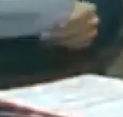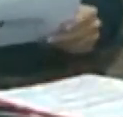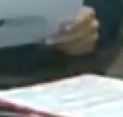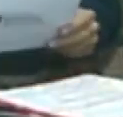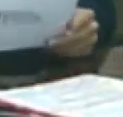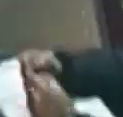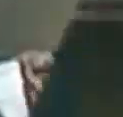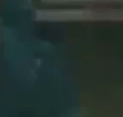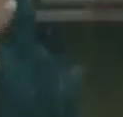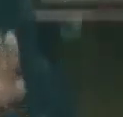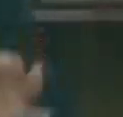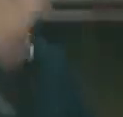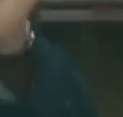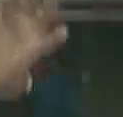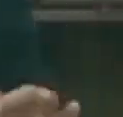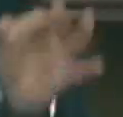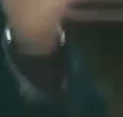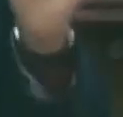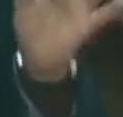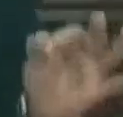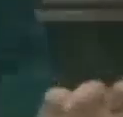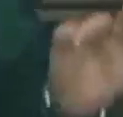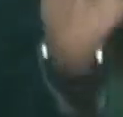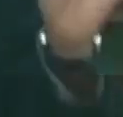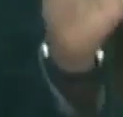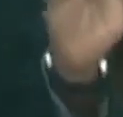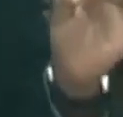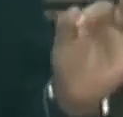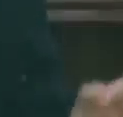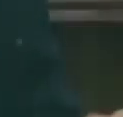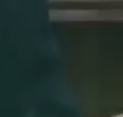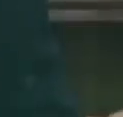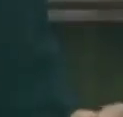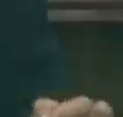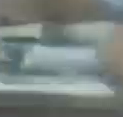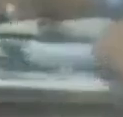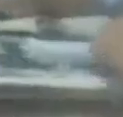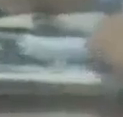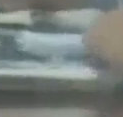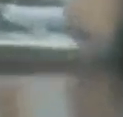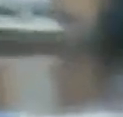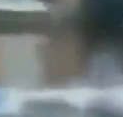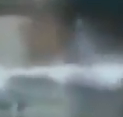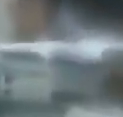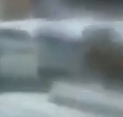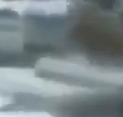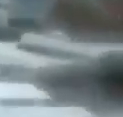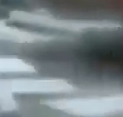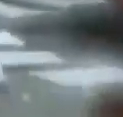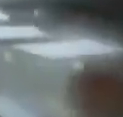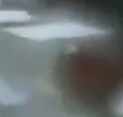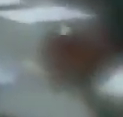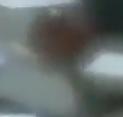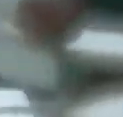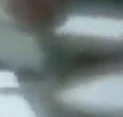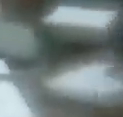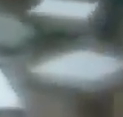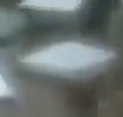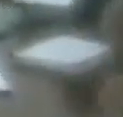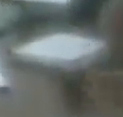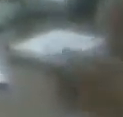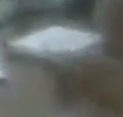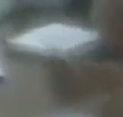de un ministerio. Y es un gravísimo error que seguimos cometiendo. Yo firmé un decreto creando un ente superior